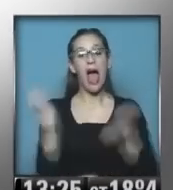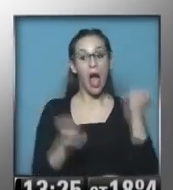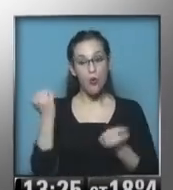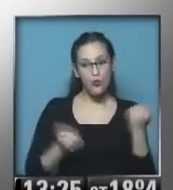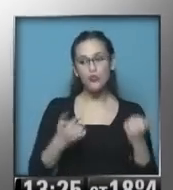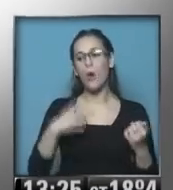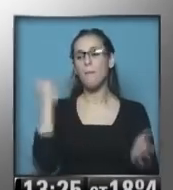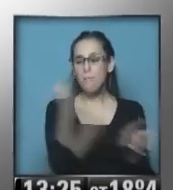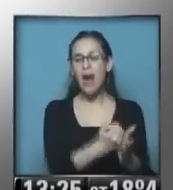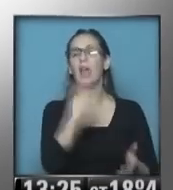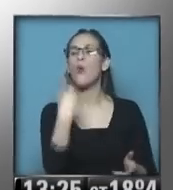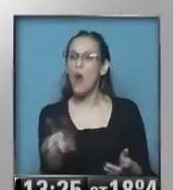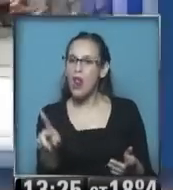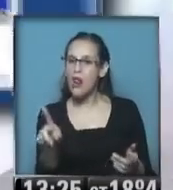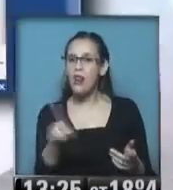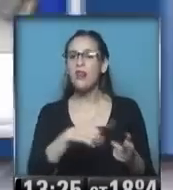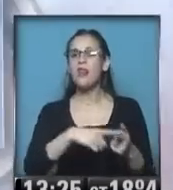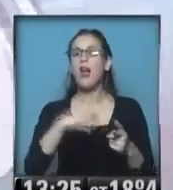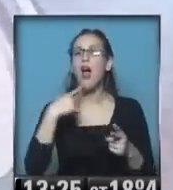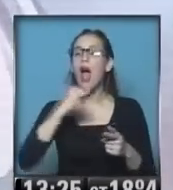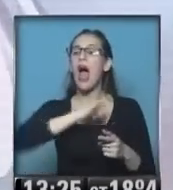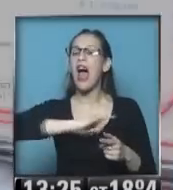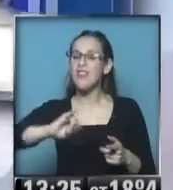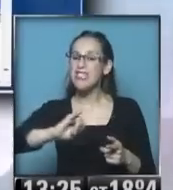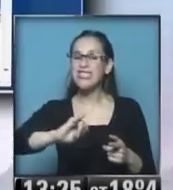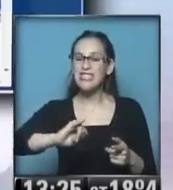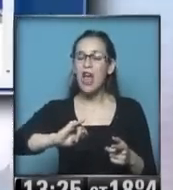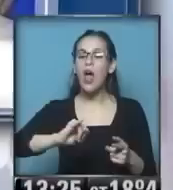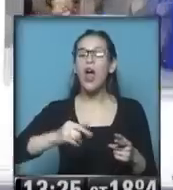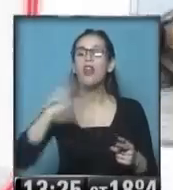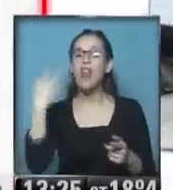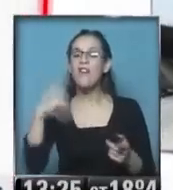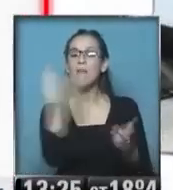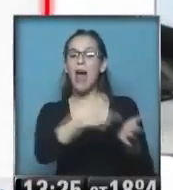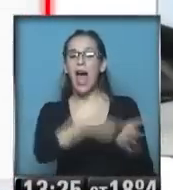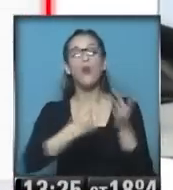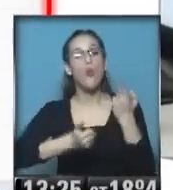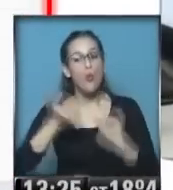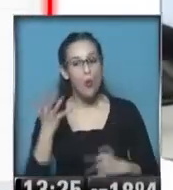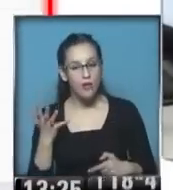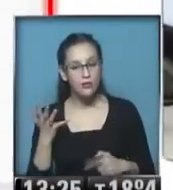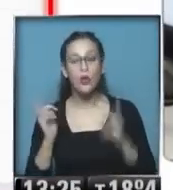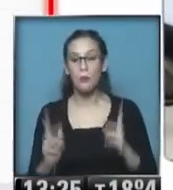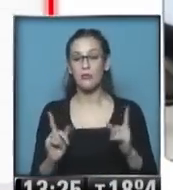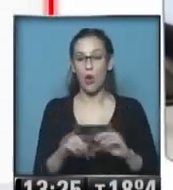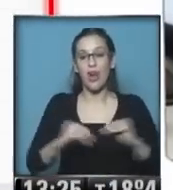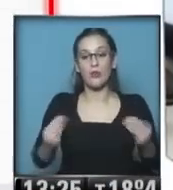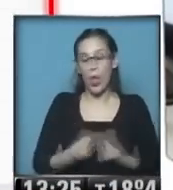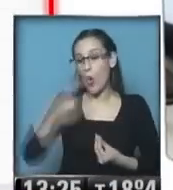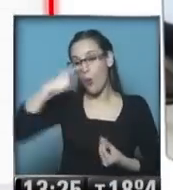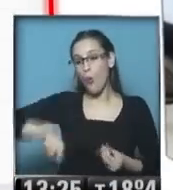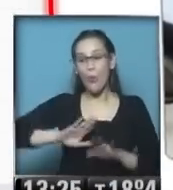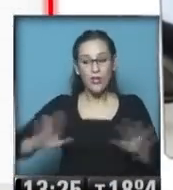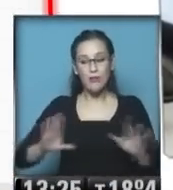localidad donde se encuentra determinando cuánto es en los distintos conceptos lo que tiene que pagar Entonces el resultado en el sexto paso es